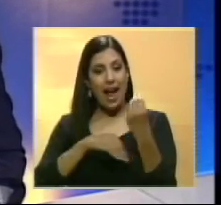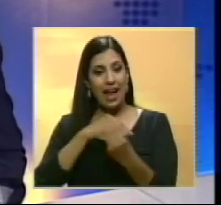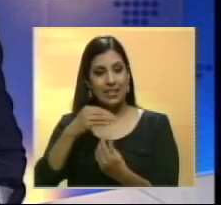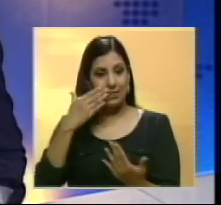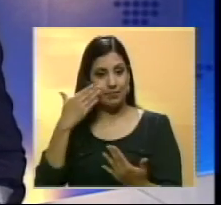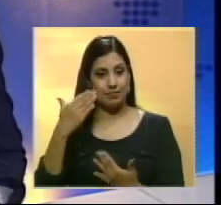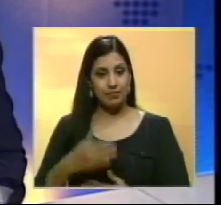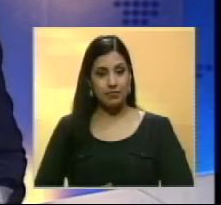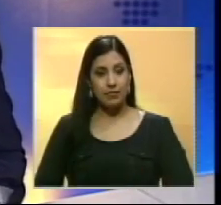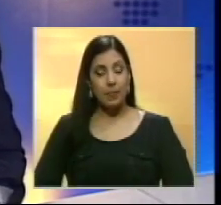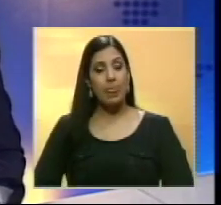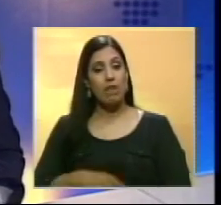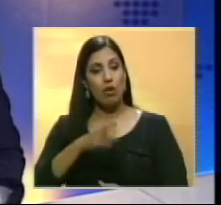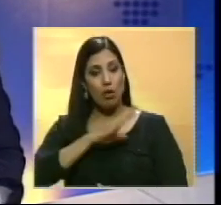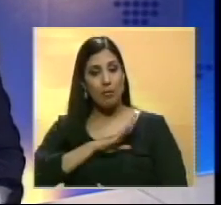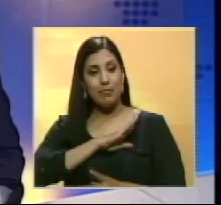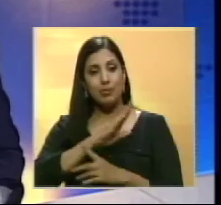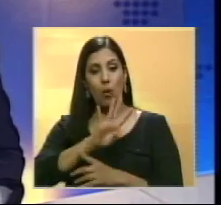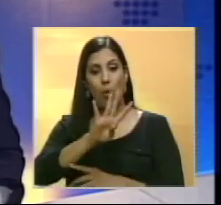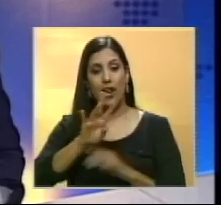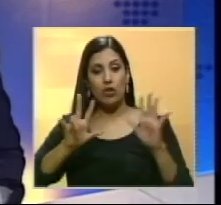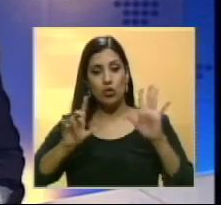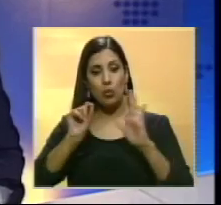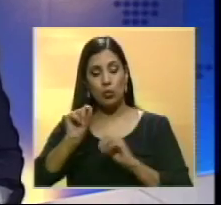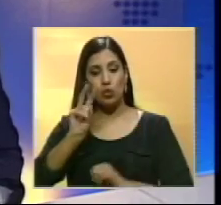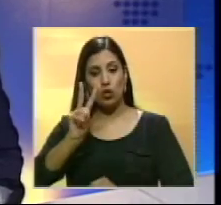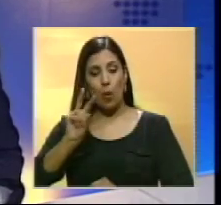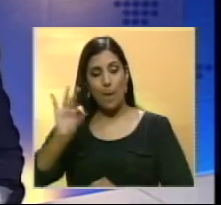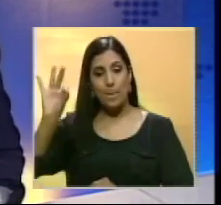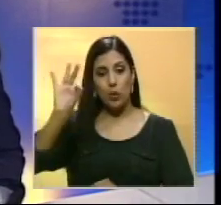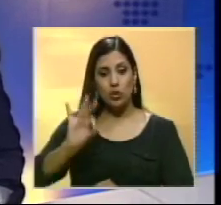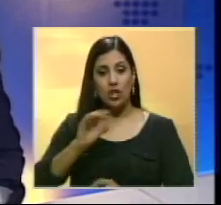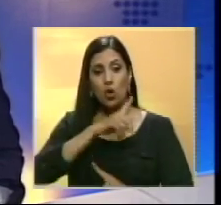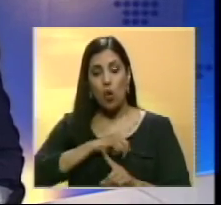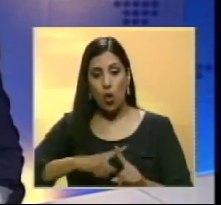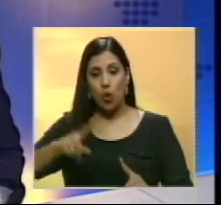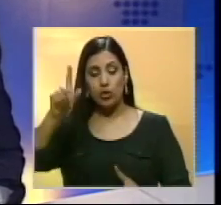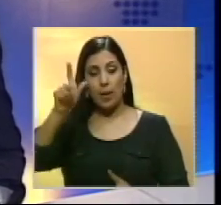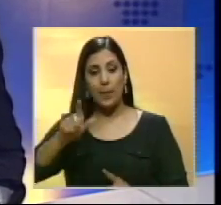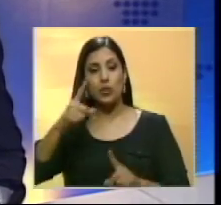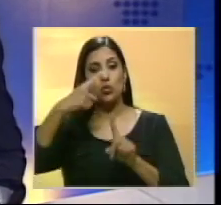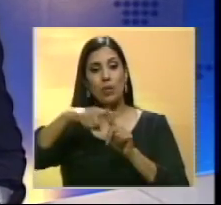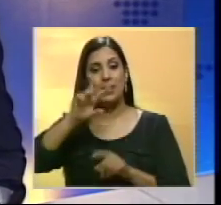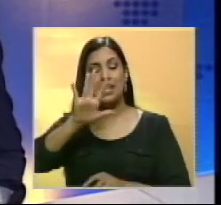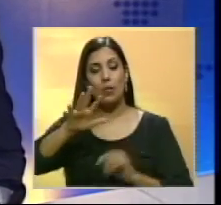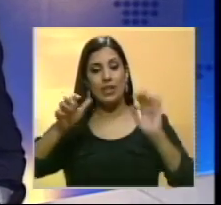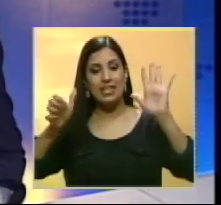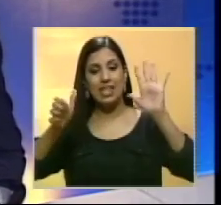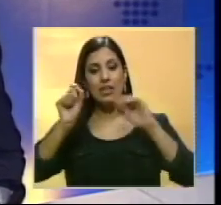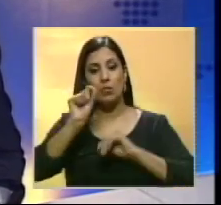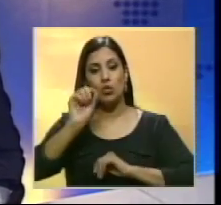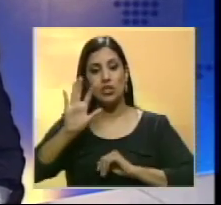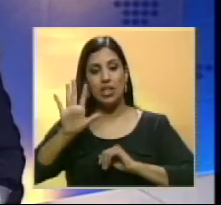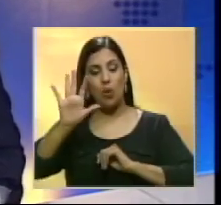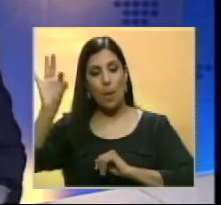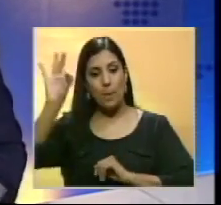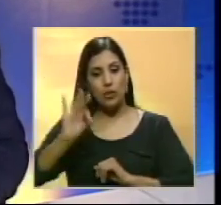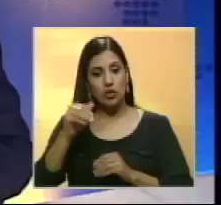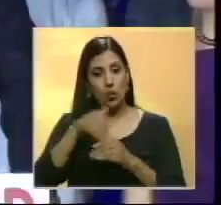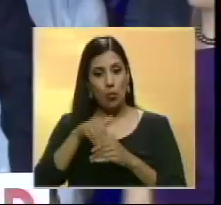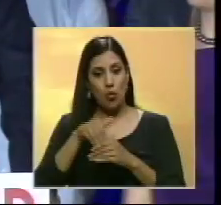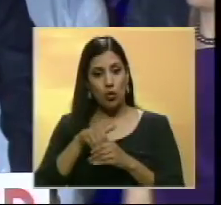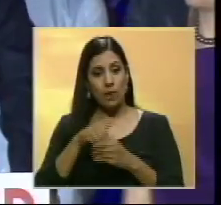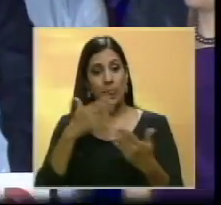en Wisconsin. Cruz se impuso con un 48.2%, mientras que Sanders sumó el 56.5% de los